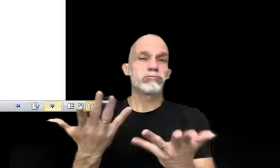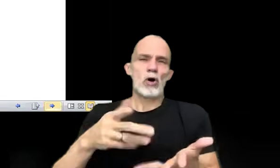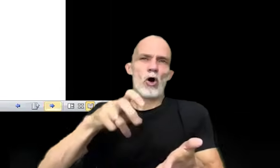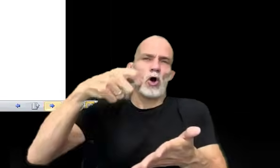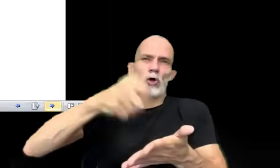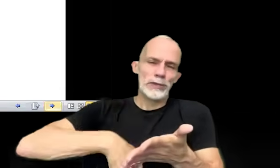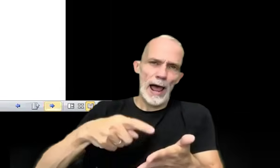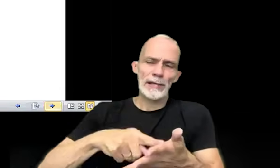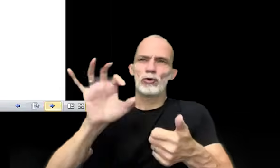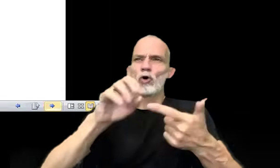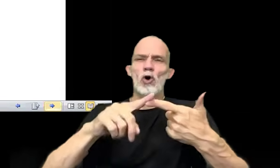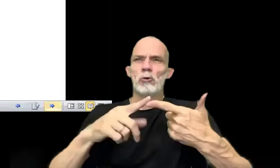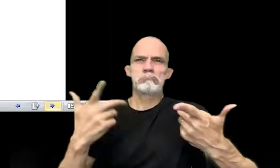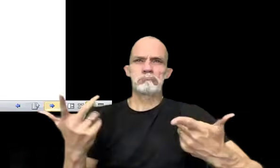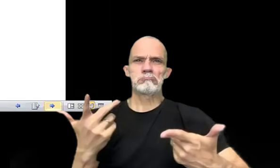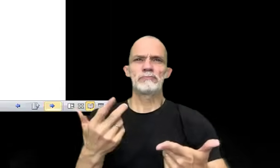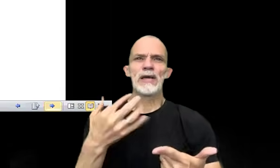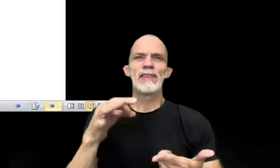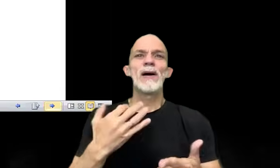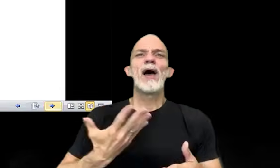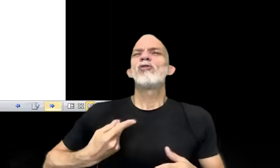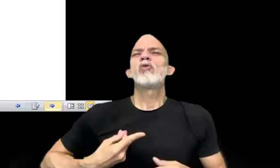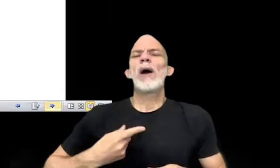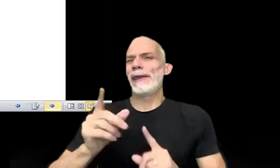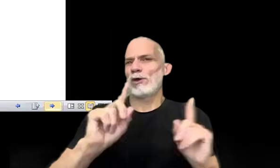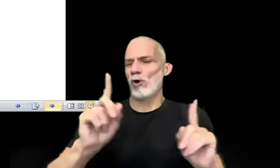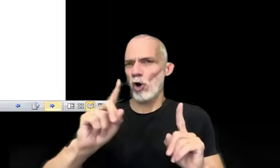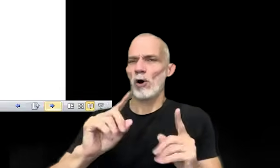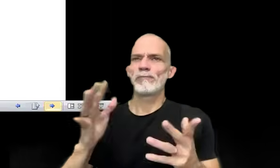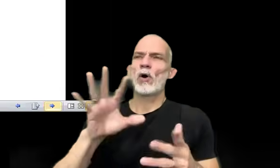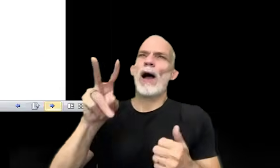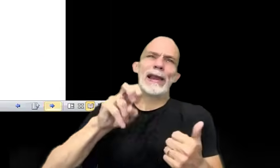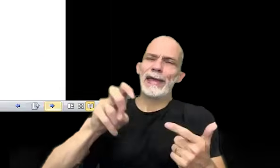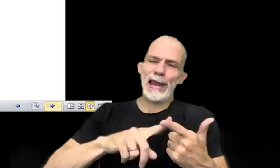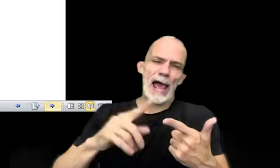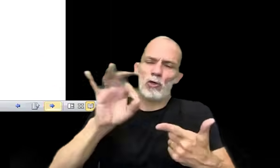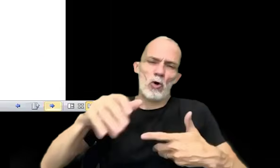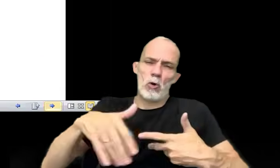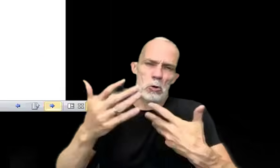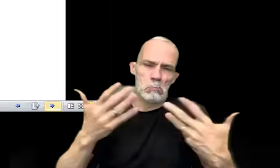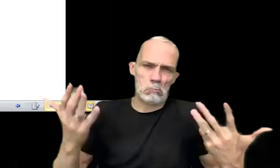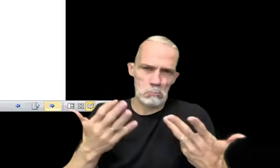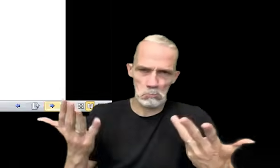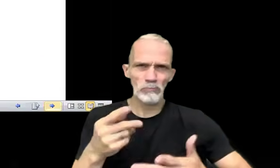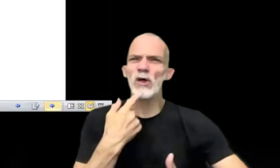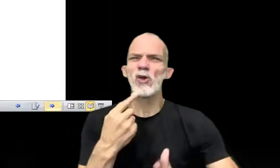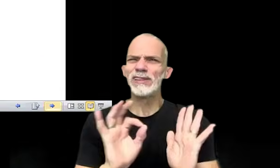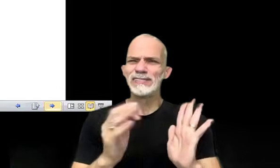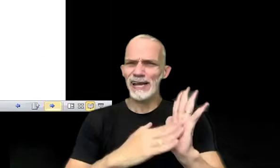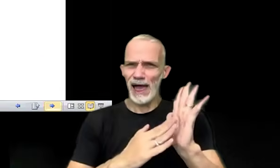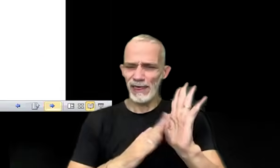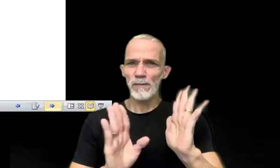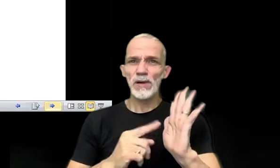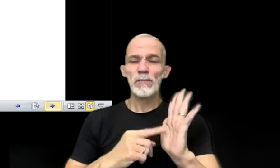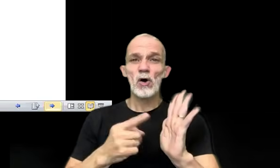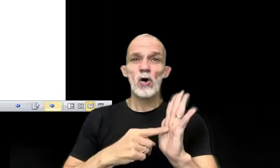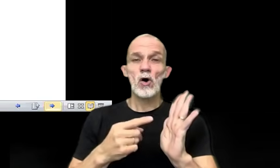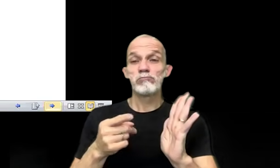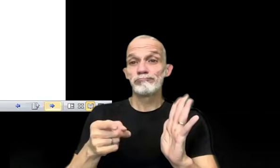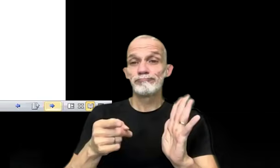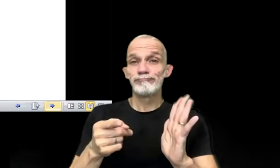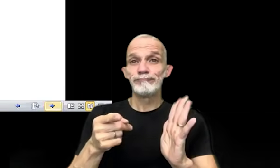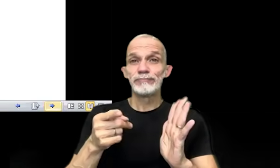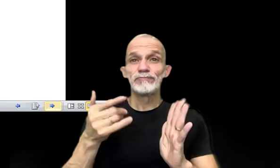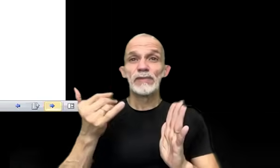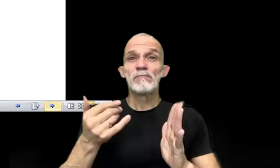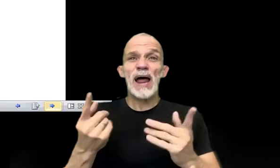¿Qué quiere decir esto? No me exige que sea dueño del inmueble, alquilado, no tiene que haber